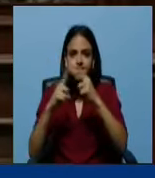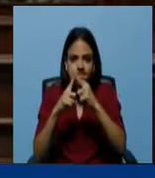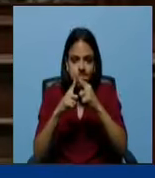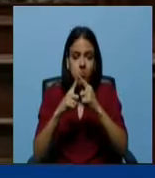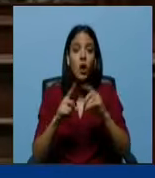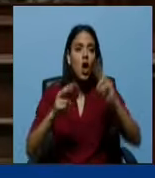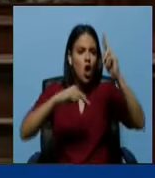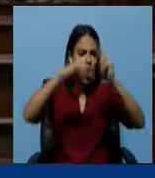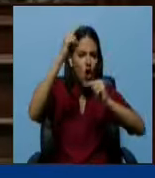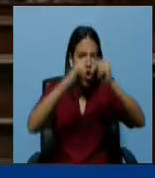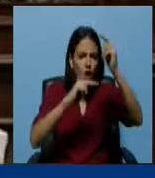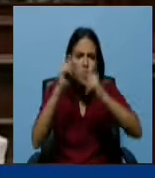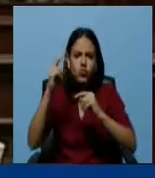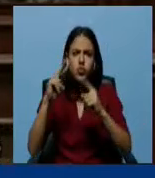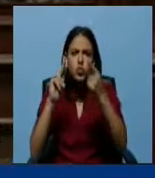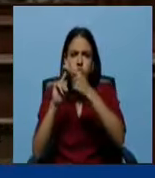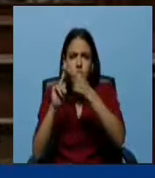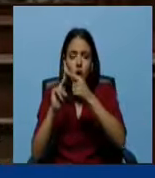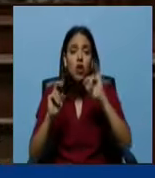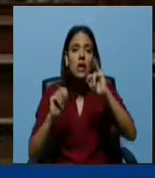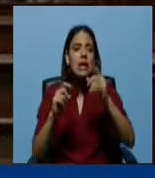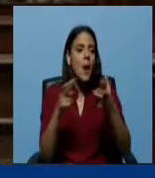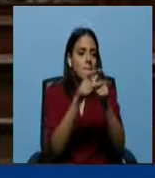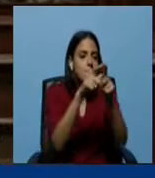construcción y expansión de fuerzas.